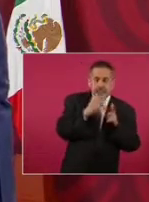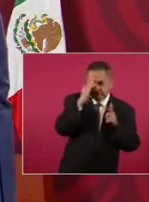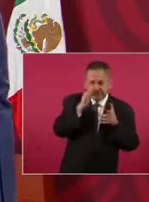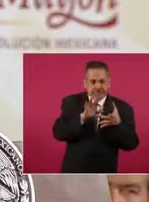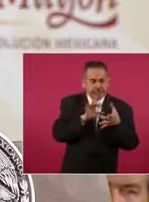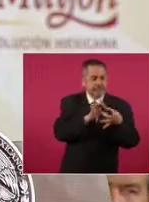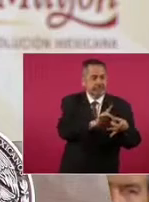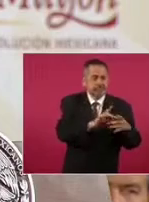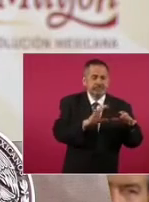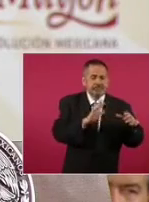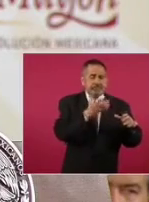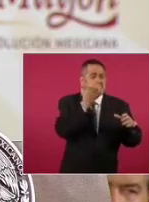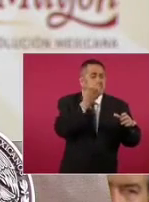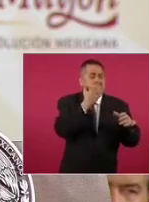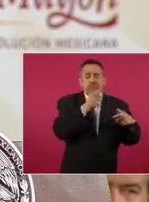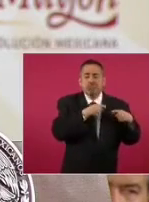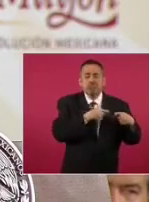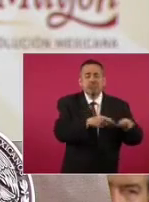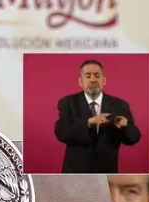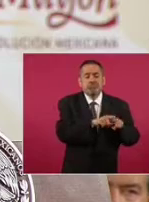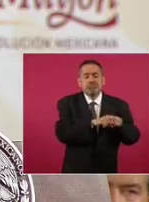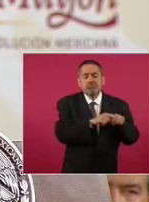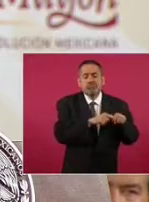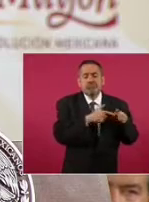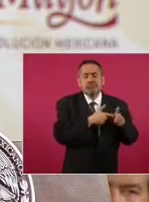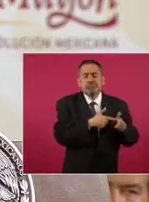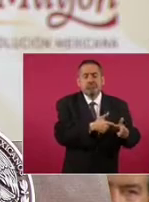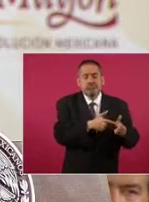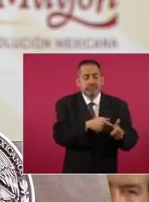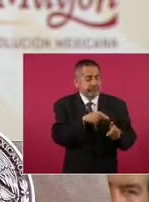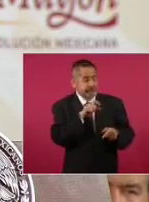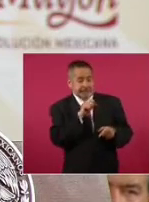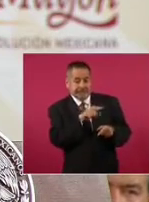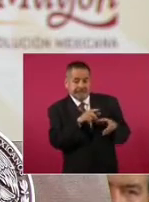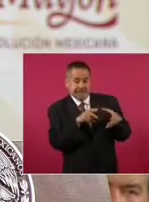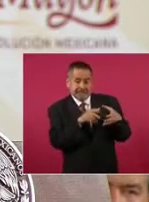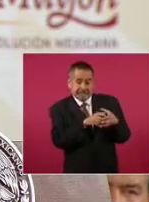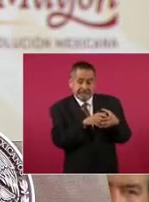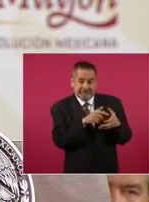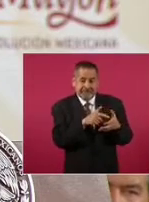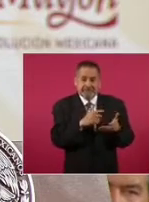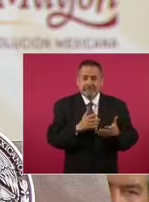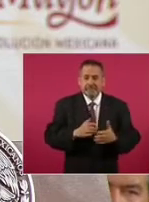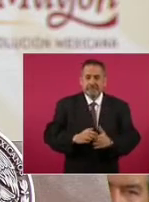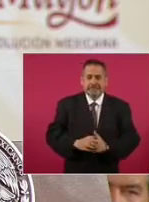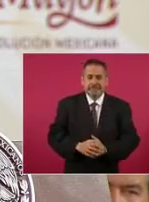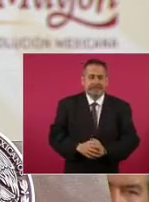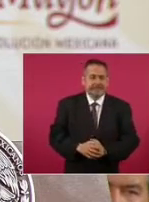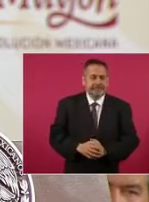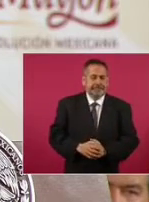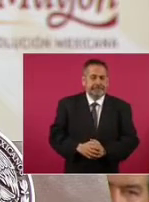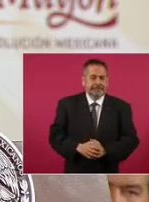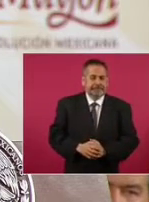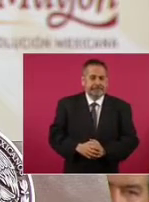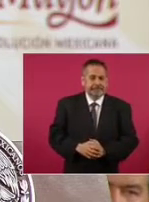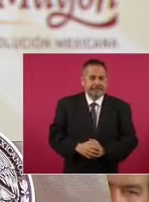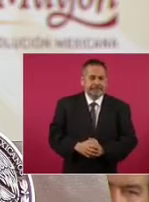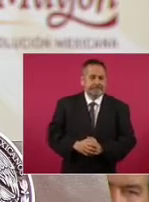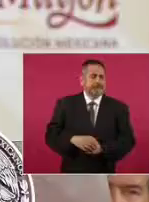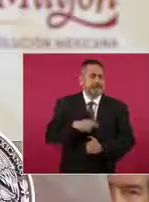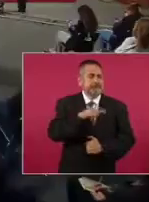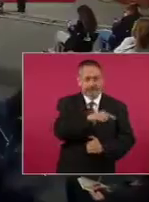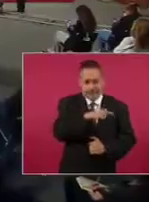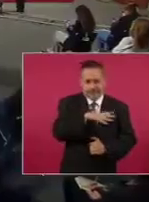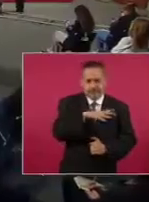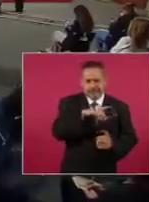con al conservadurismo, los que tienen más acceso